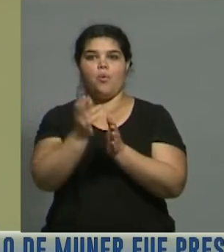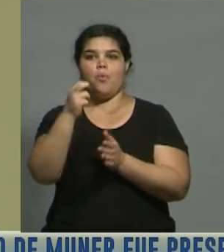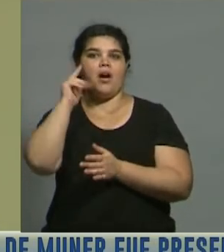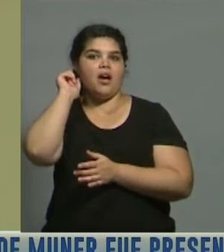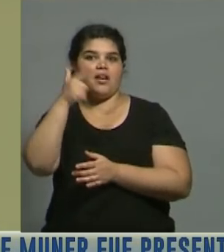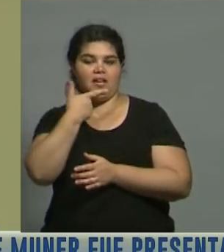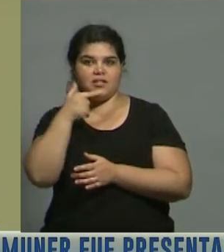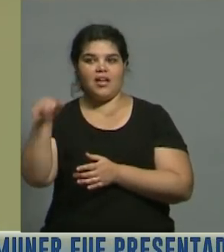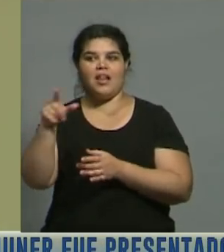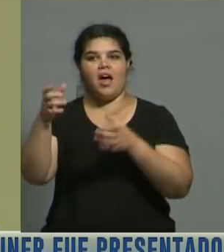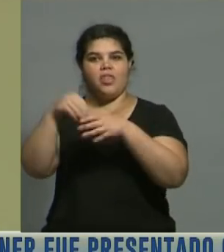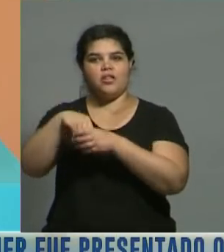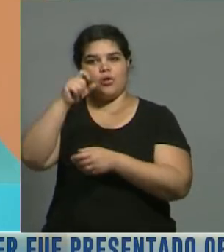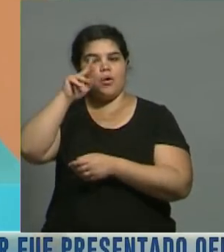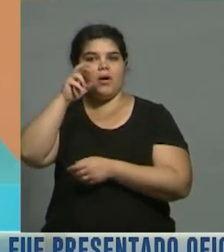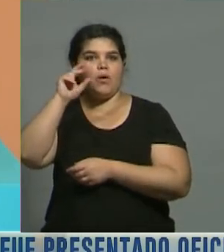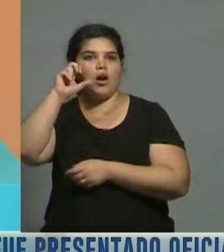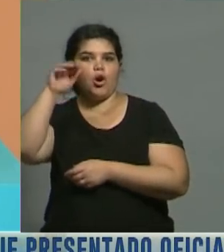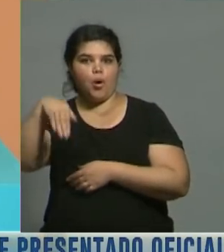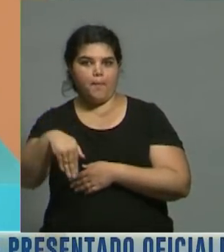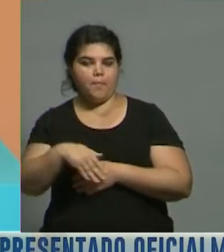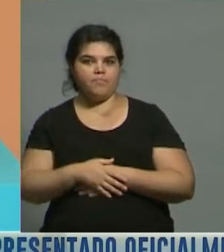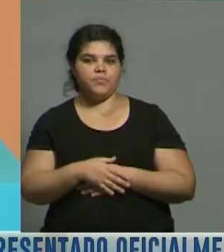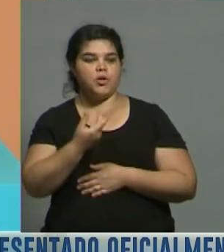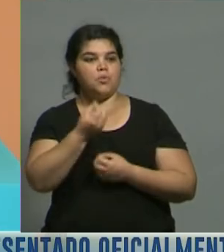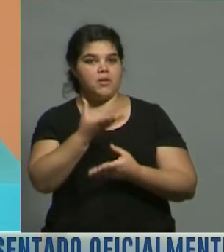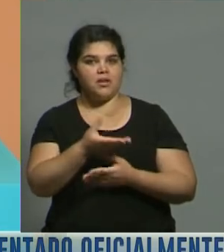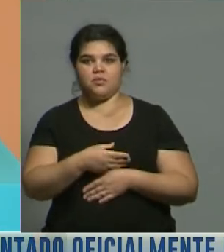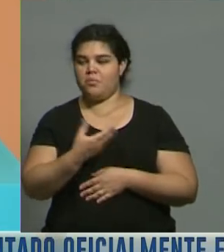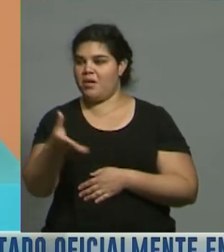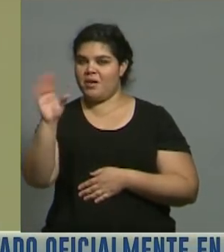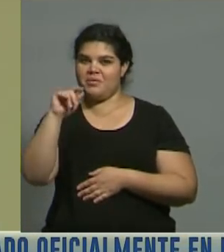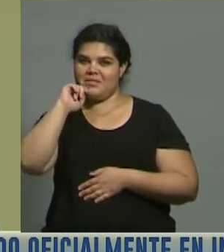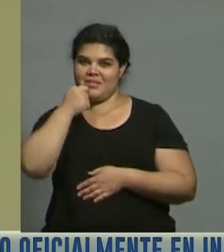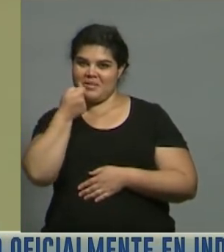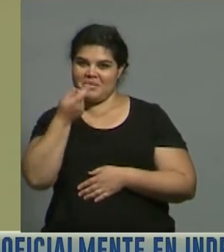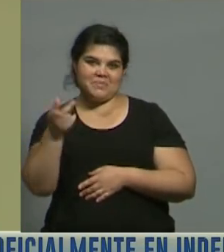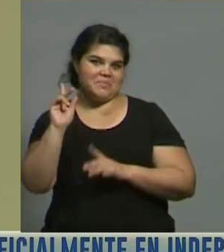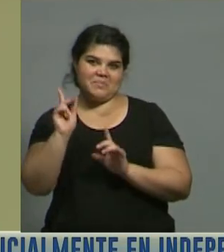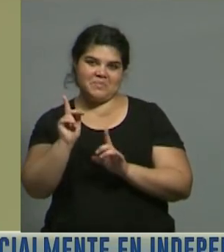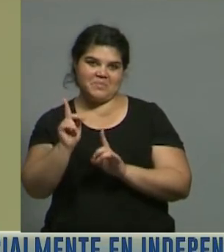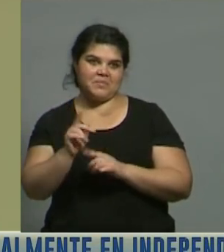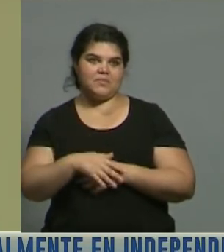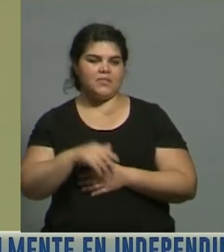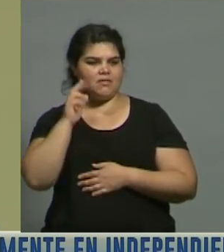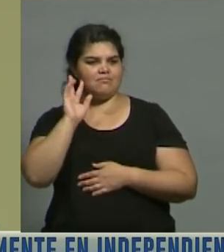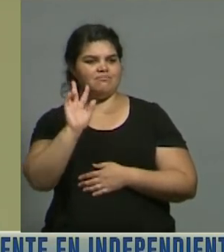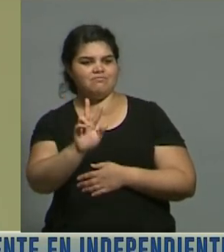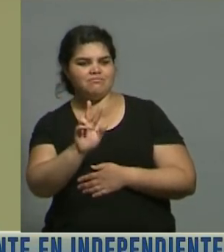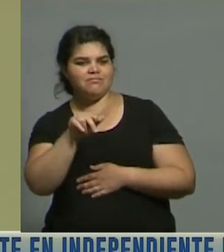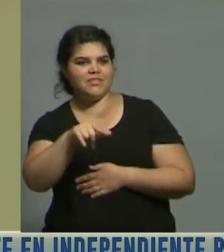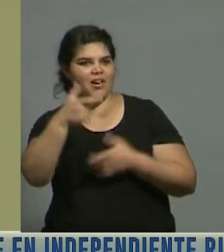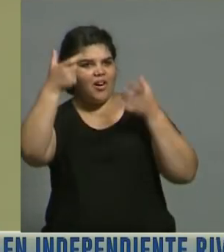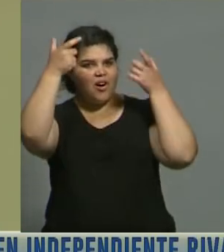Muchas gracias, José, por acercarte. ¿Cómo estás? Buenas noches, un gusto como siempre. Bien, bueno, vemos ahí que estás con este gorrito